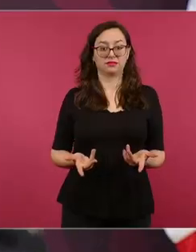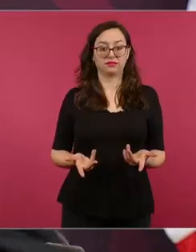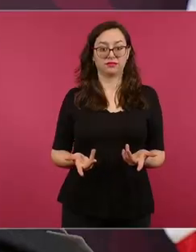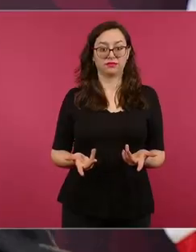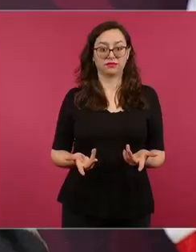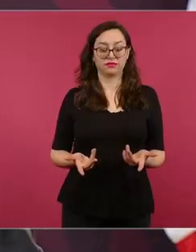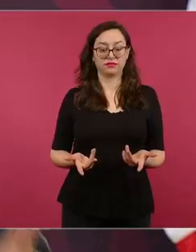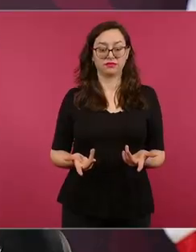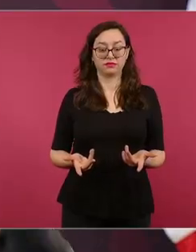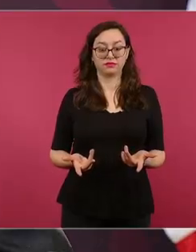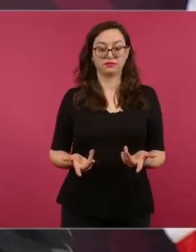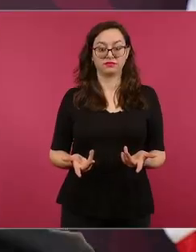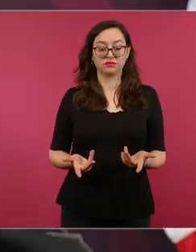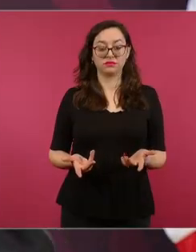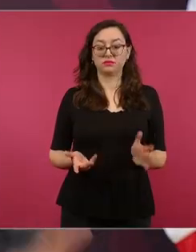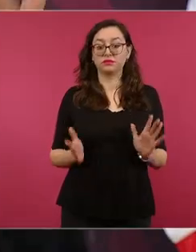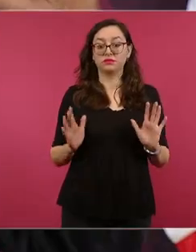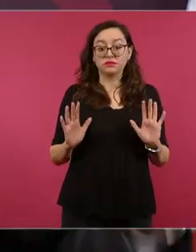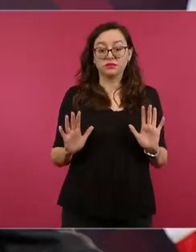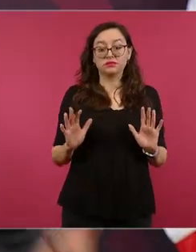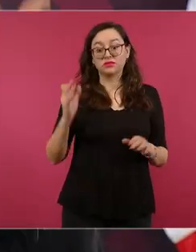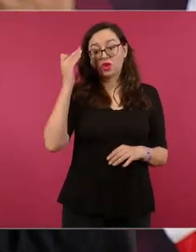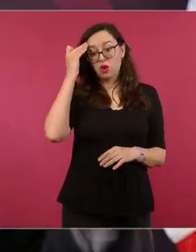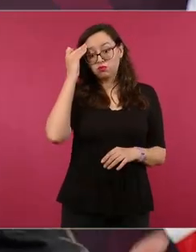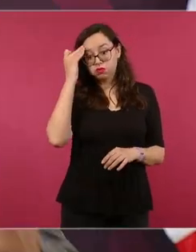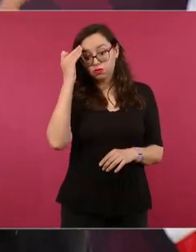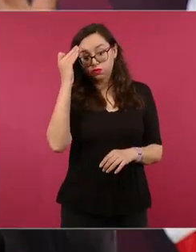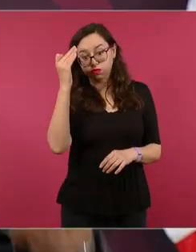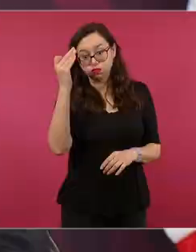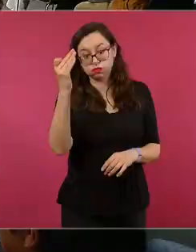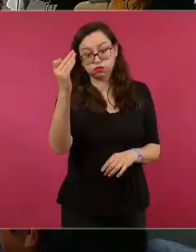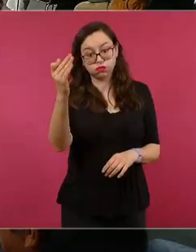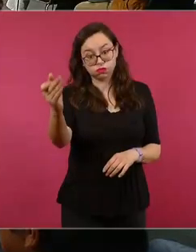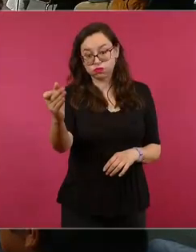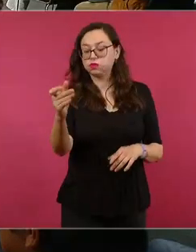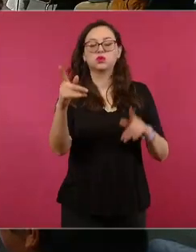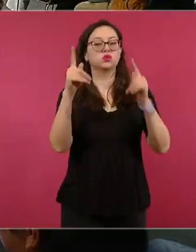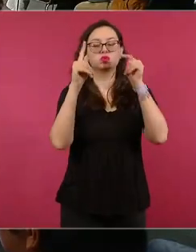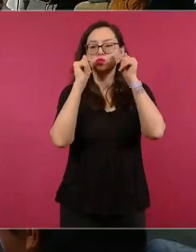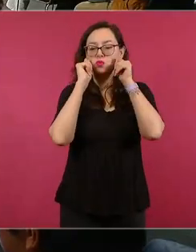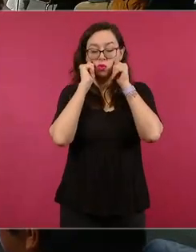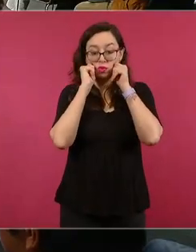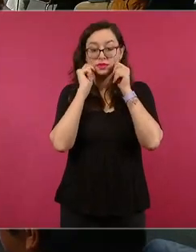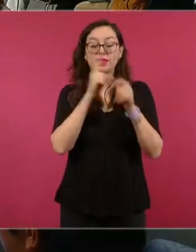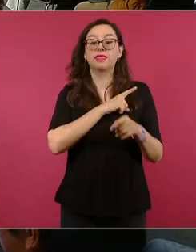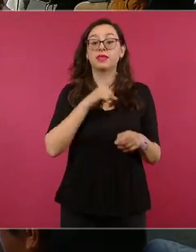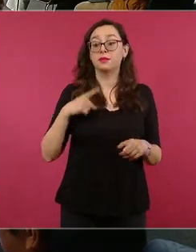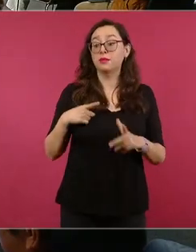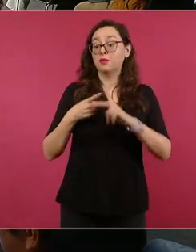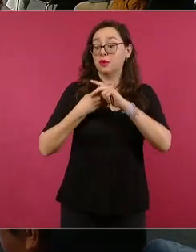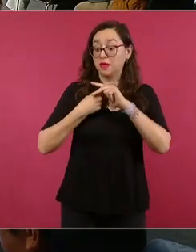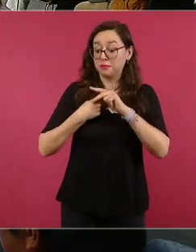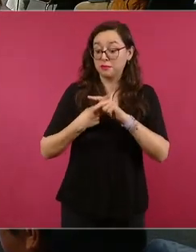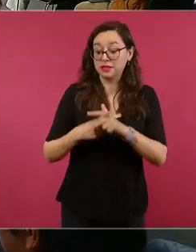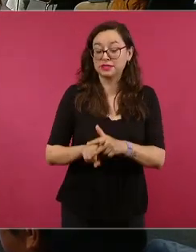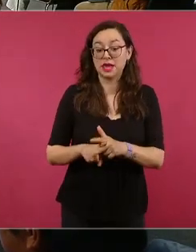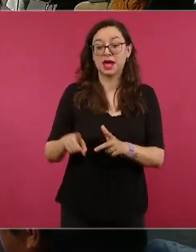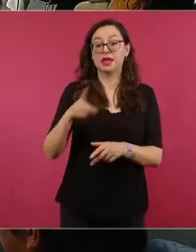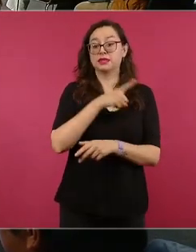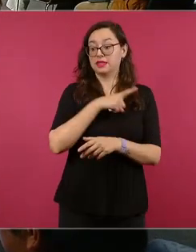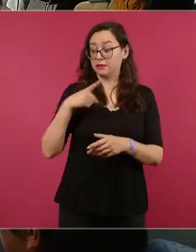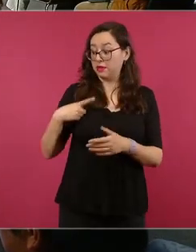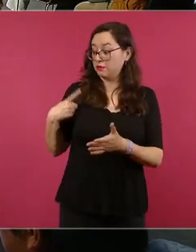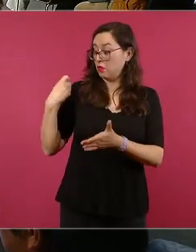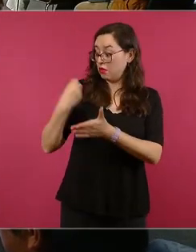Y no le hace que lleve tiempo, pero hay que iniciar los procesos, no detener la purificación de la